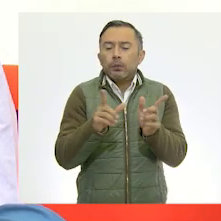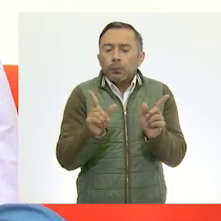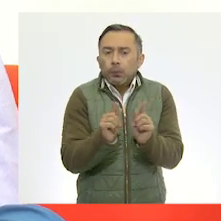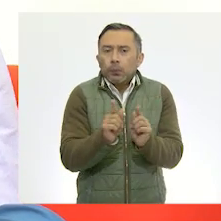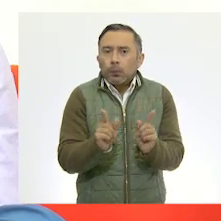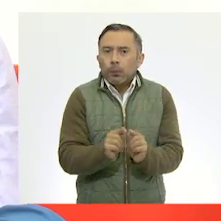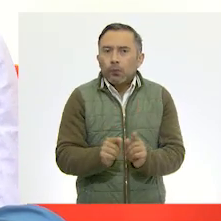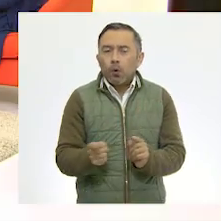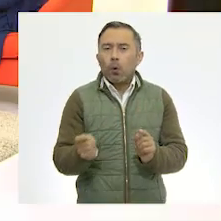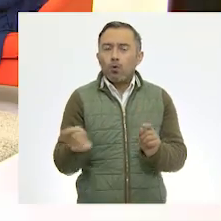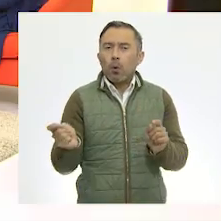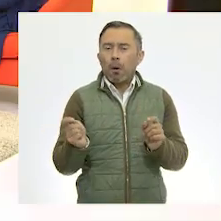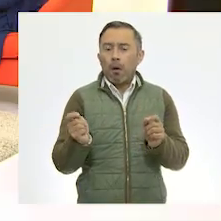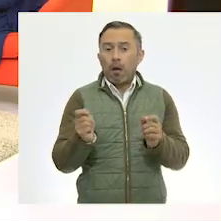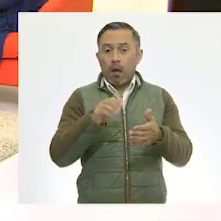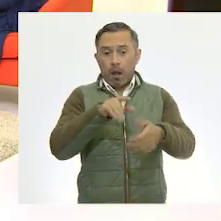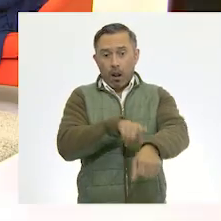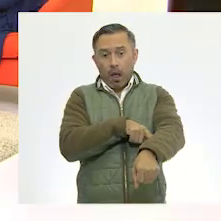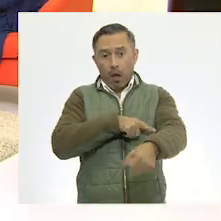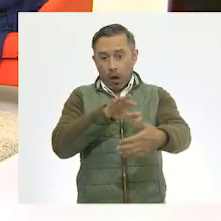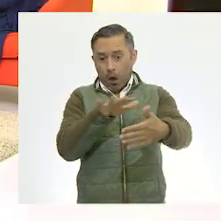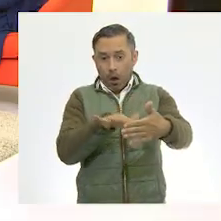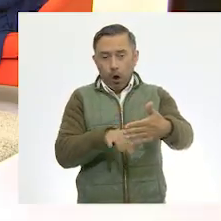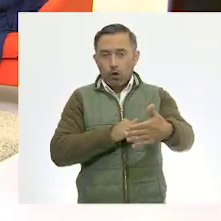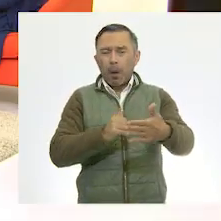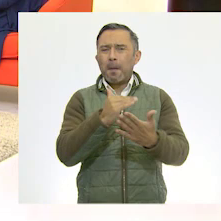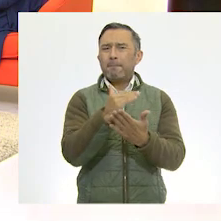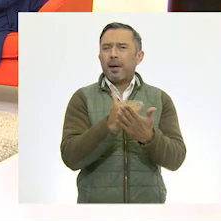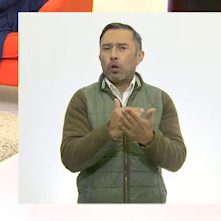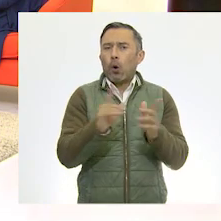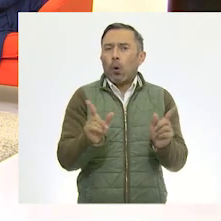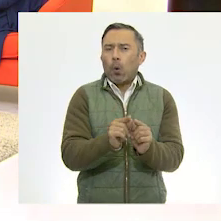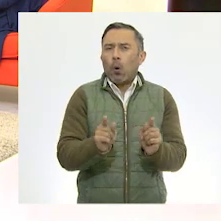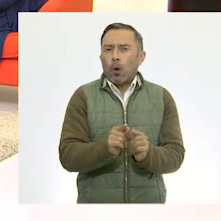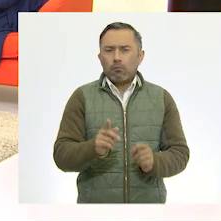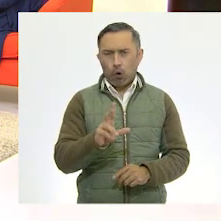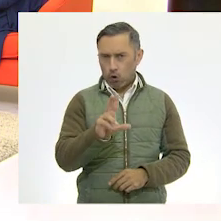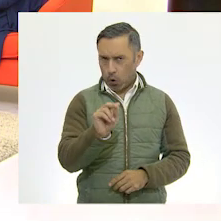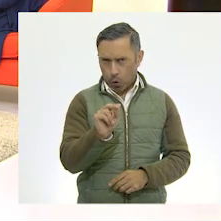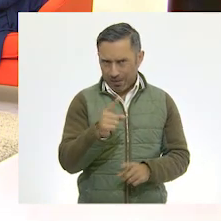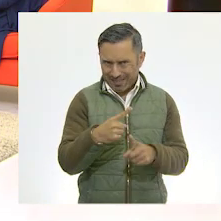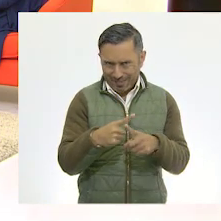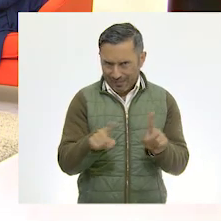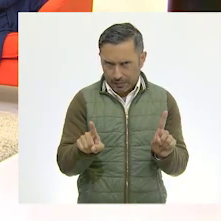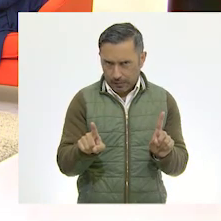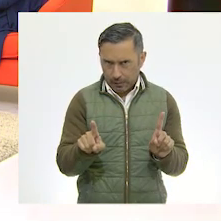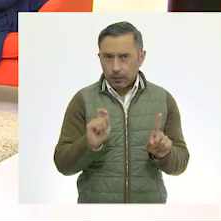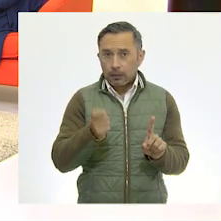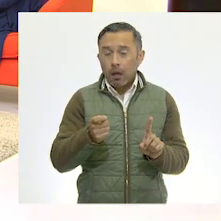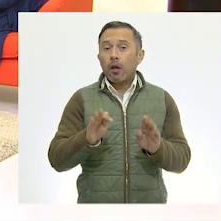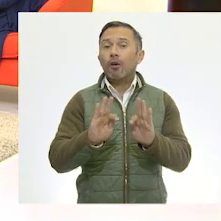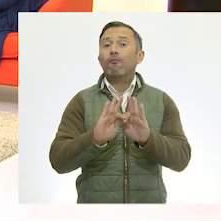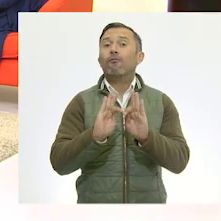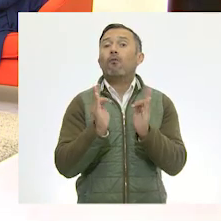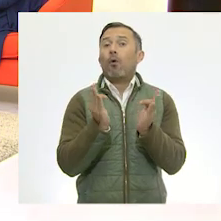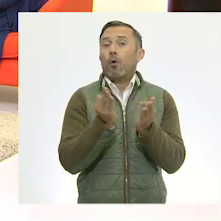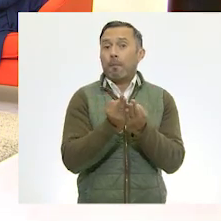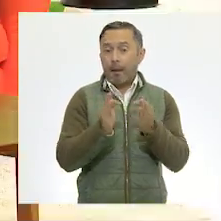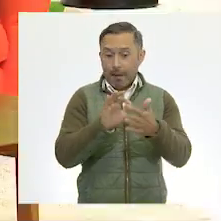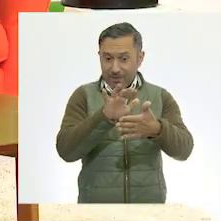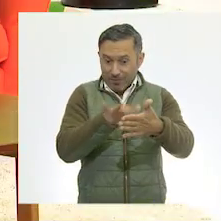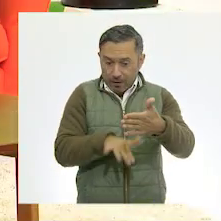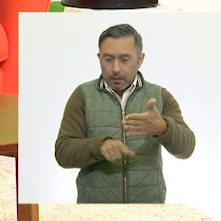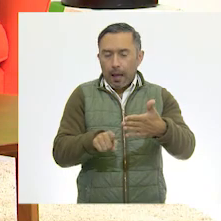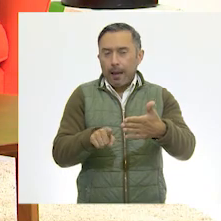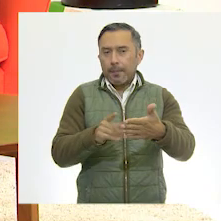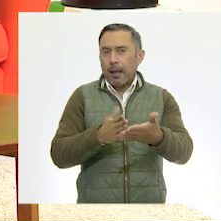menor calidad. Es un formato como tal, es un formato accesible que les permite a las personas que tienen